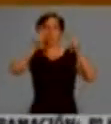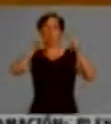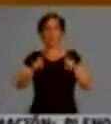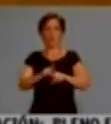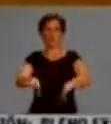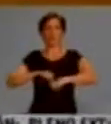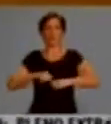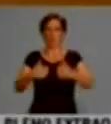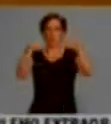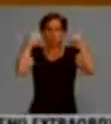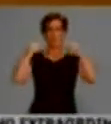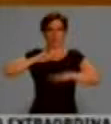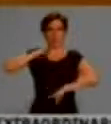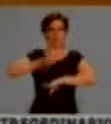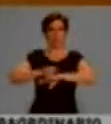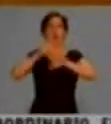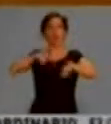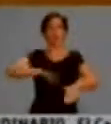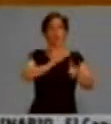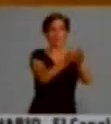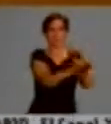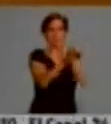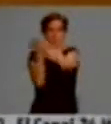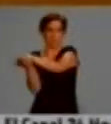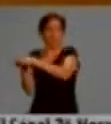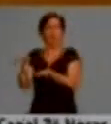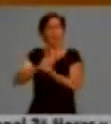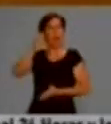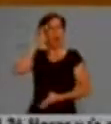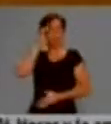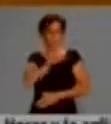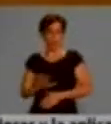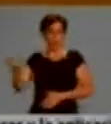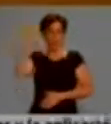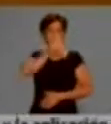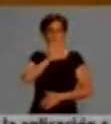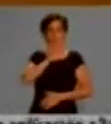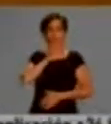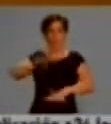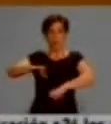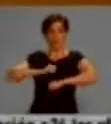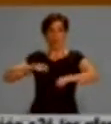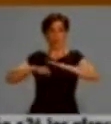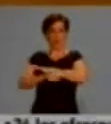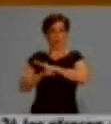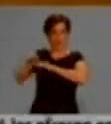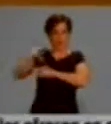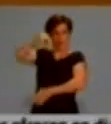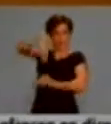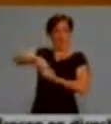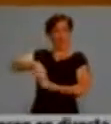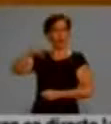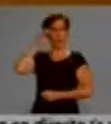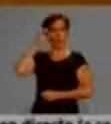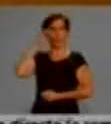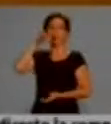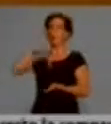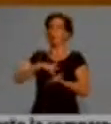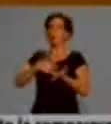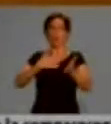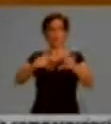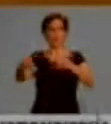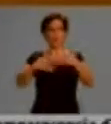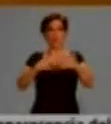Tribunal, el sumario vuelve a la Audiencia Nacional, el instructor en ese órgano jurisdiccional, en marzo